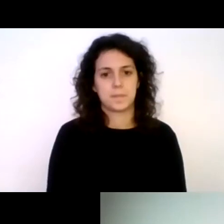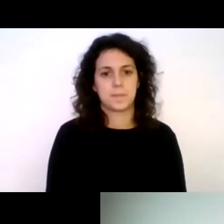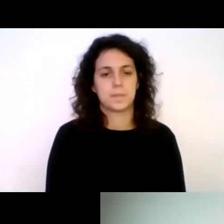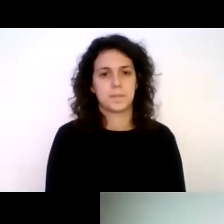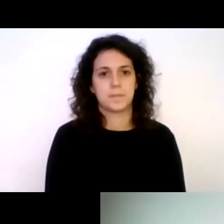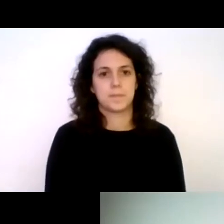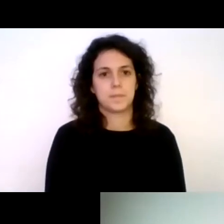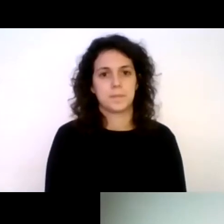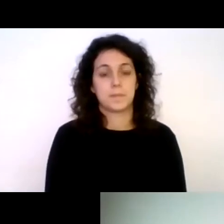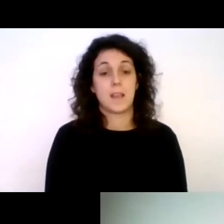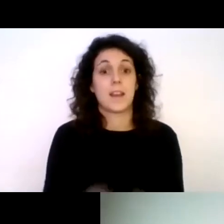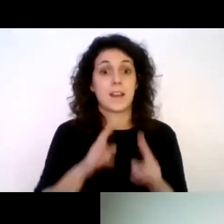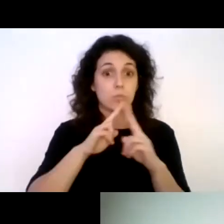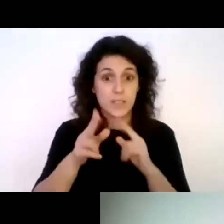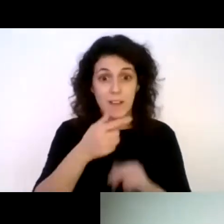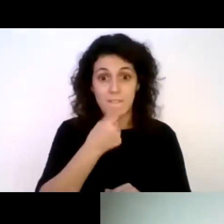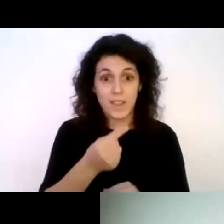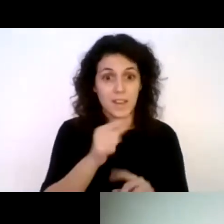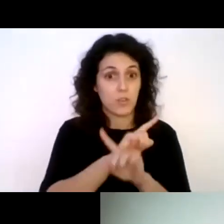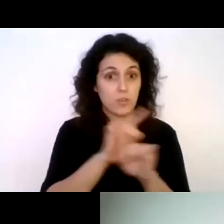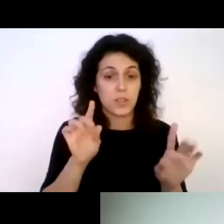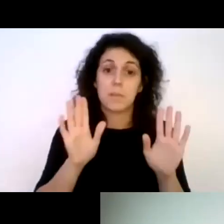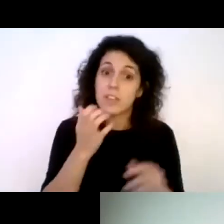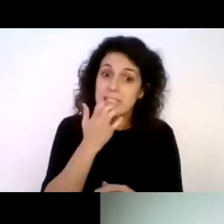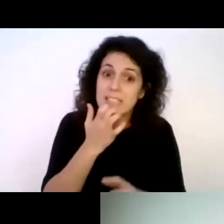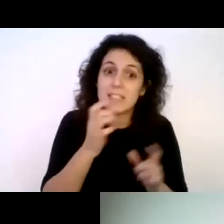Sé que no es una respuesta fácil, pero si muy brevemente